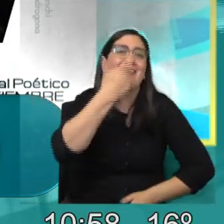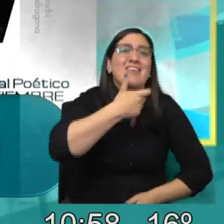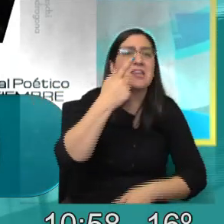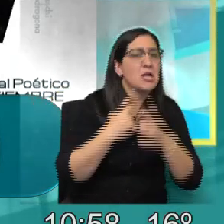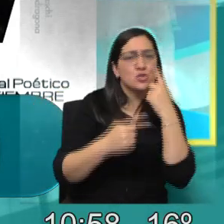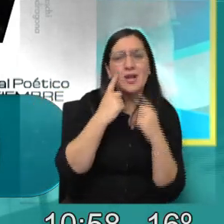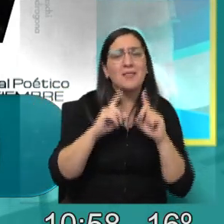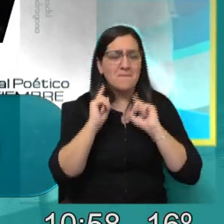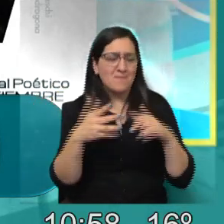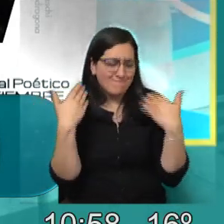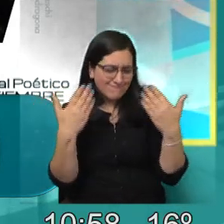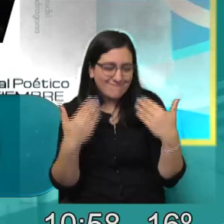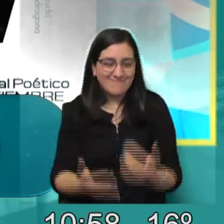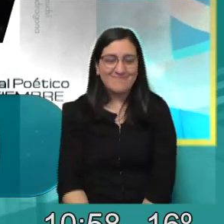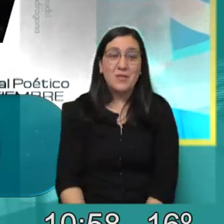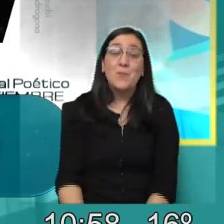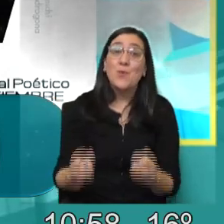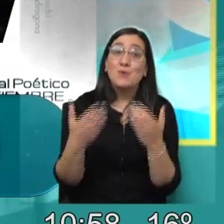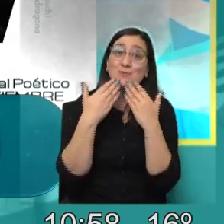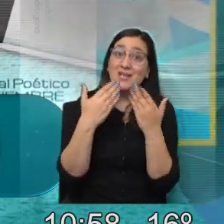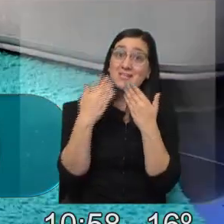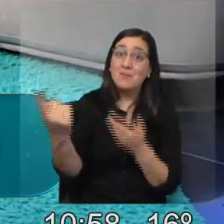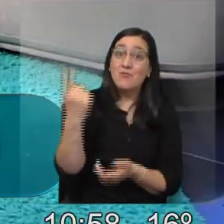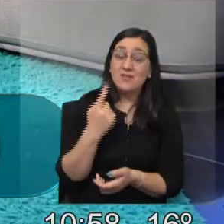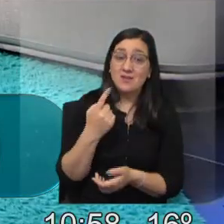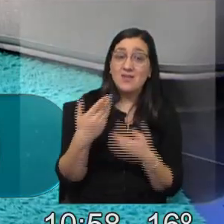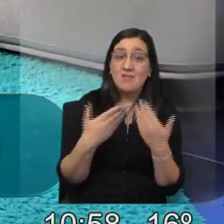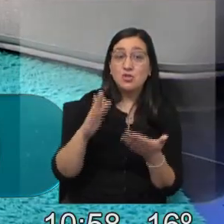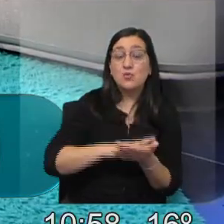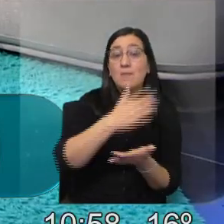llorar también, qué por supuesto. Qué bueno. Bueno, gracias por venir. Y hablando de poesía, a ver, quédense un